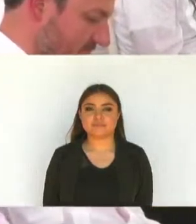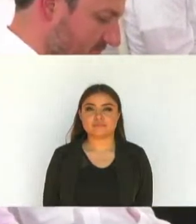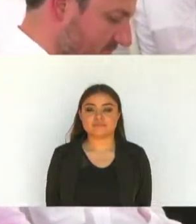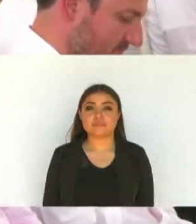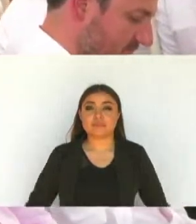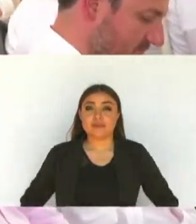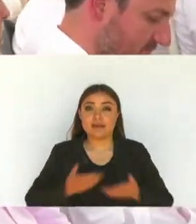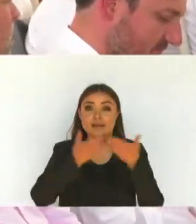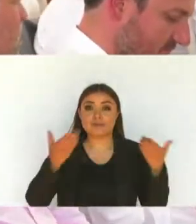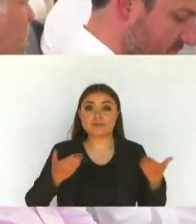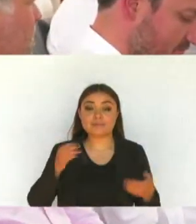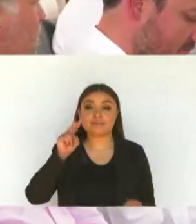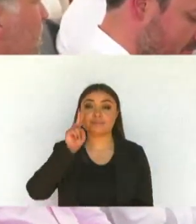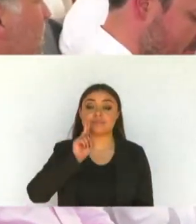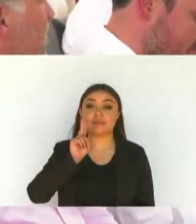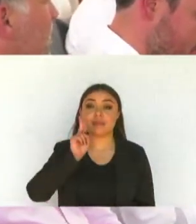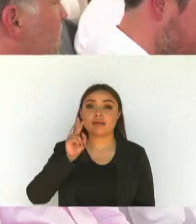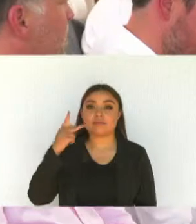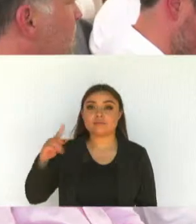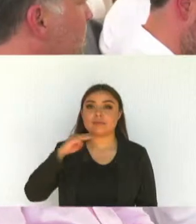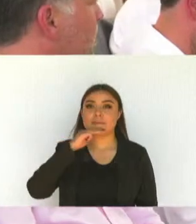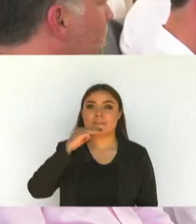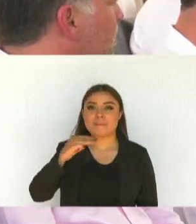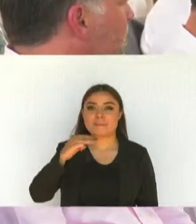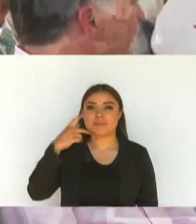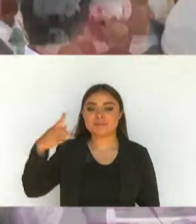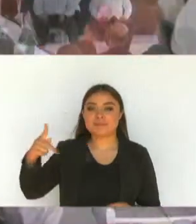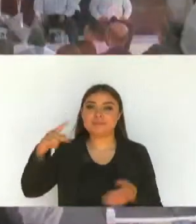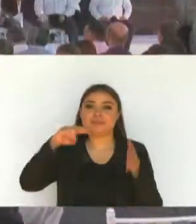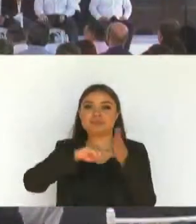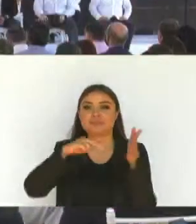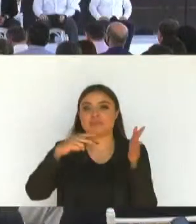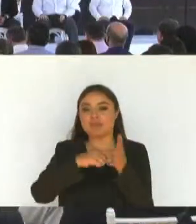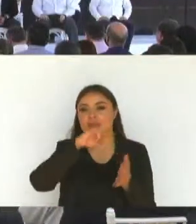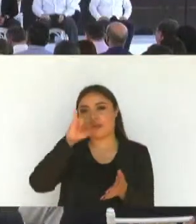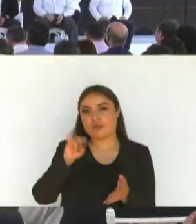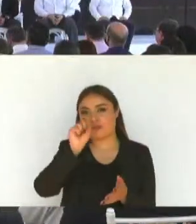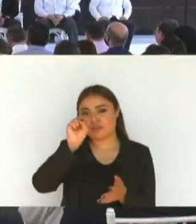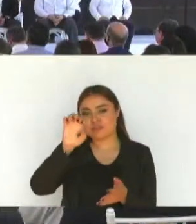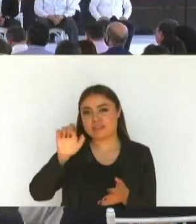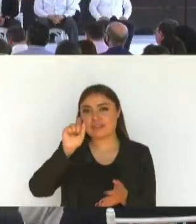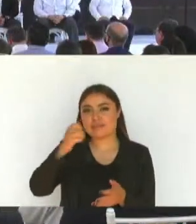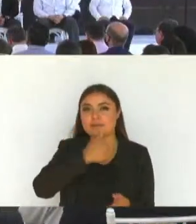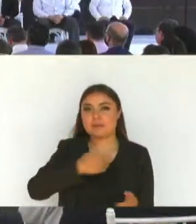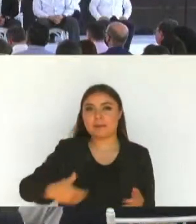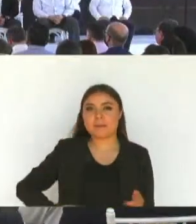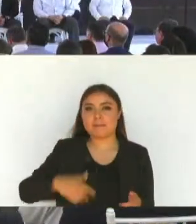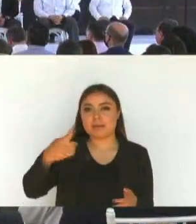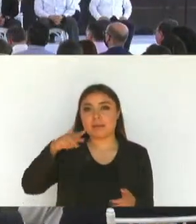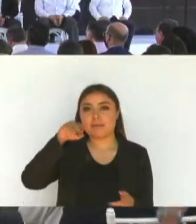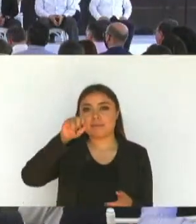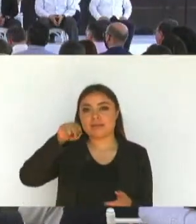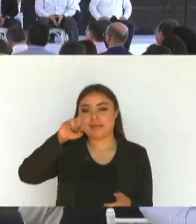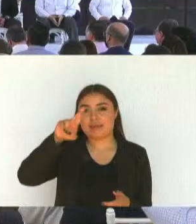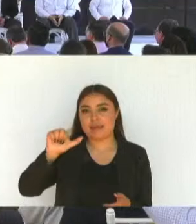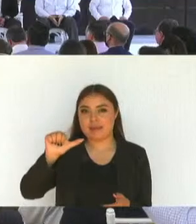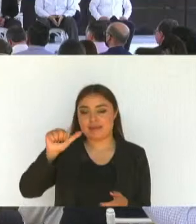Es momento de escuchar las palabras a cargo del ingeniero José Jaime Gutiérrez Núñez, presidente de la Cámara Minera de México.